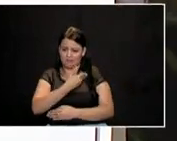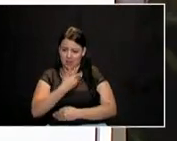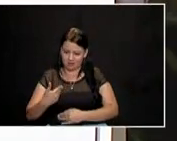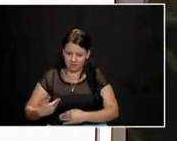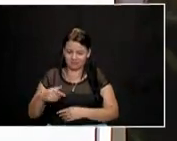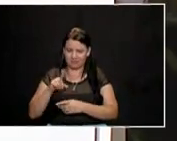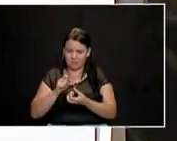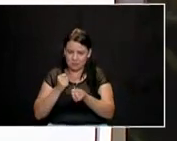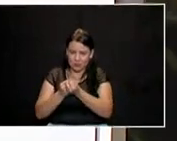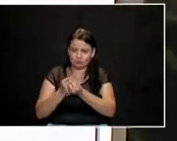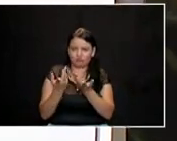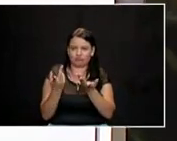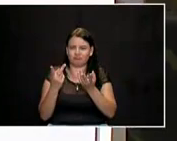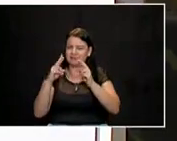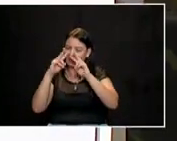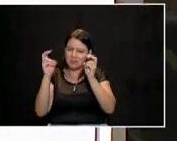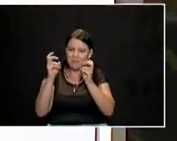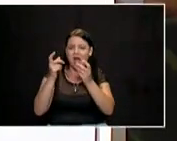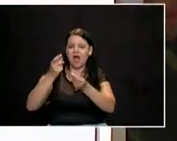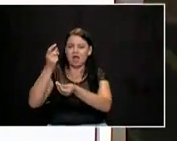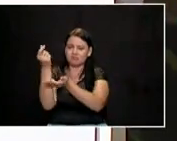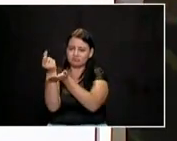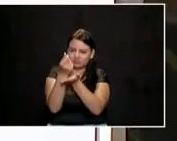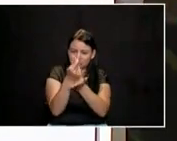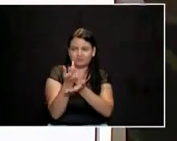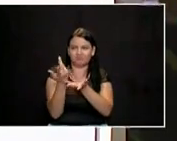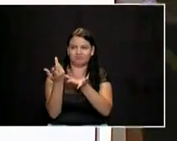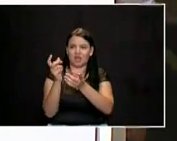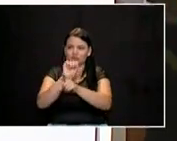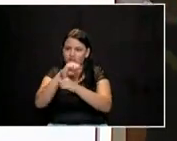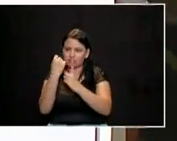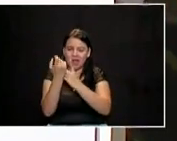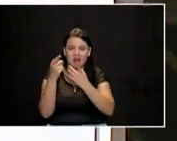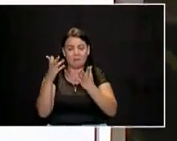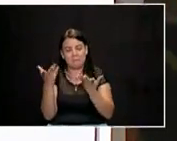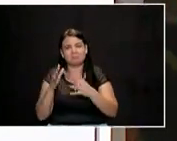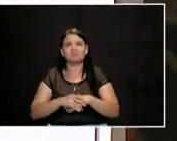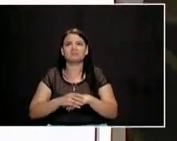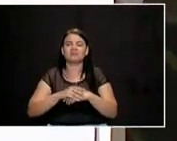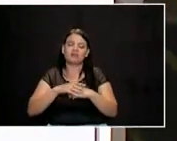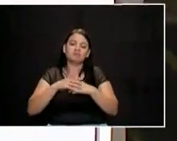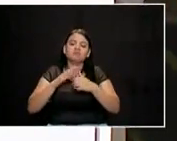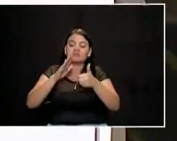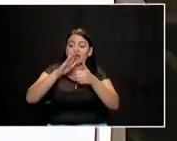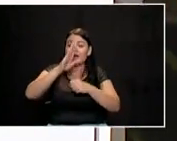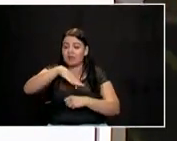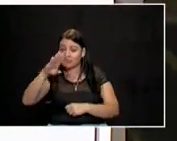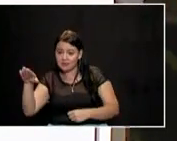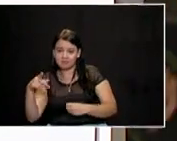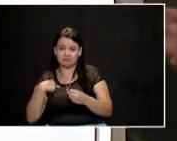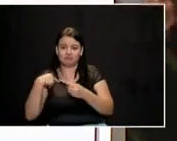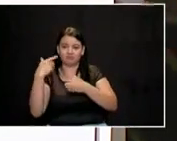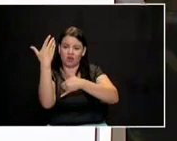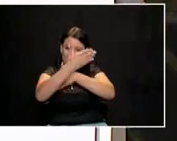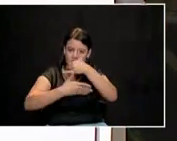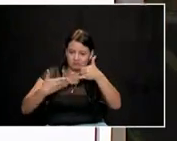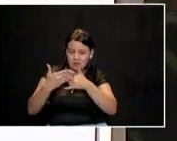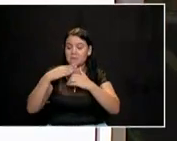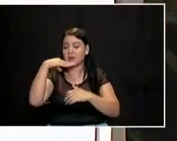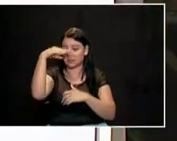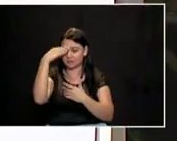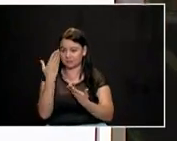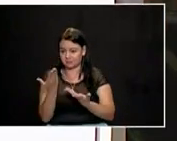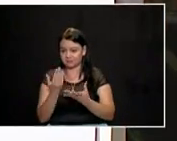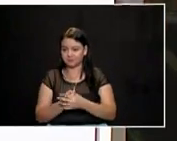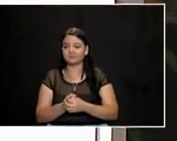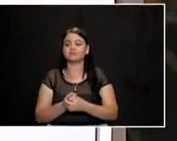económicos, los temas sociales, institucionales, de Colombia, los de Antioquia, los de Medellín. Allá hicimos debates muy profundos por el bienestar de Medellín y